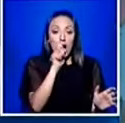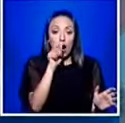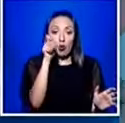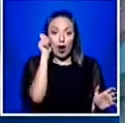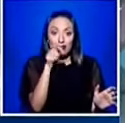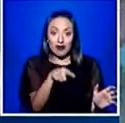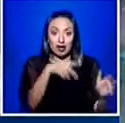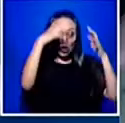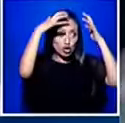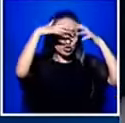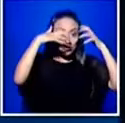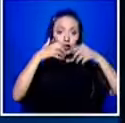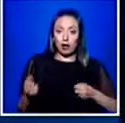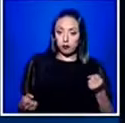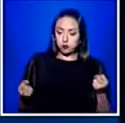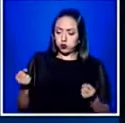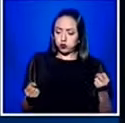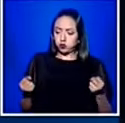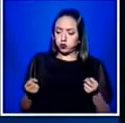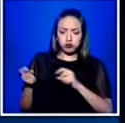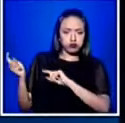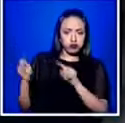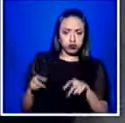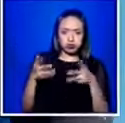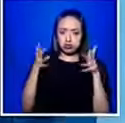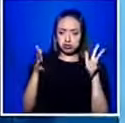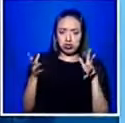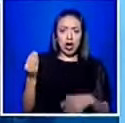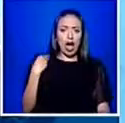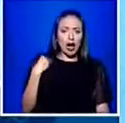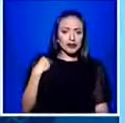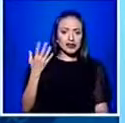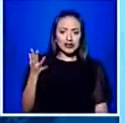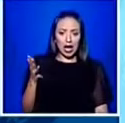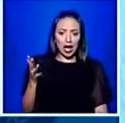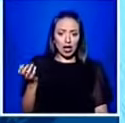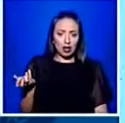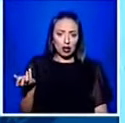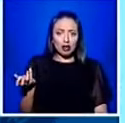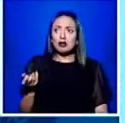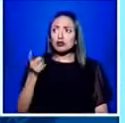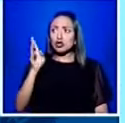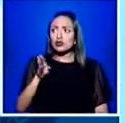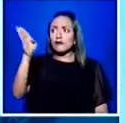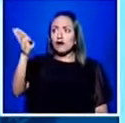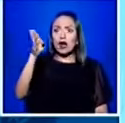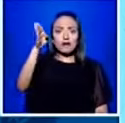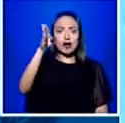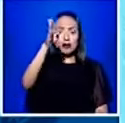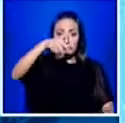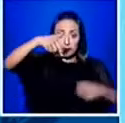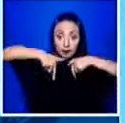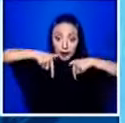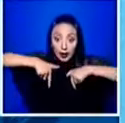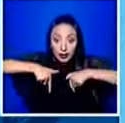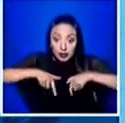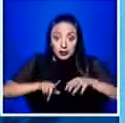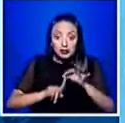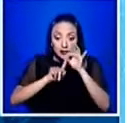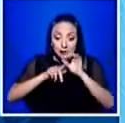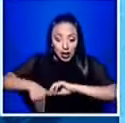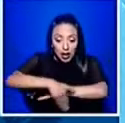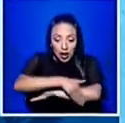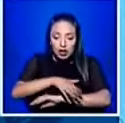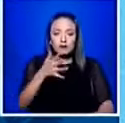tanqueros no vienen, realmente es una desorganización, no nos avisan, entonces van a algunos lugares del barrio, pero acá al menos en la principal no